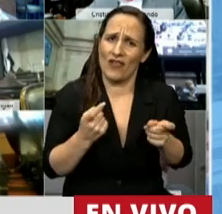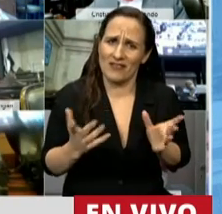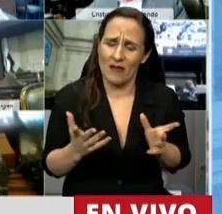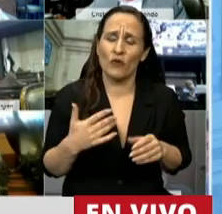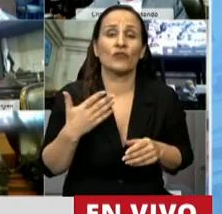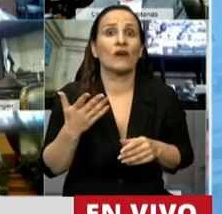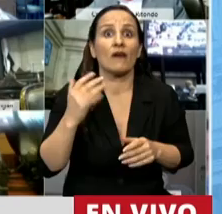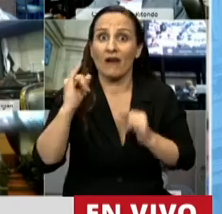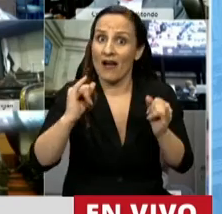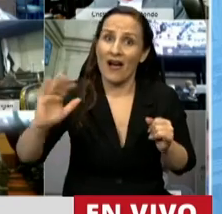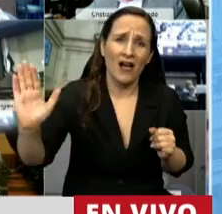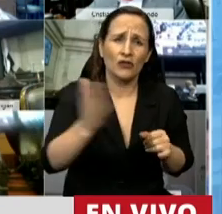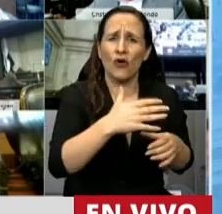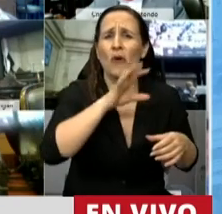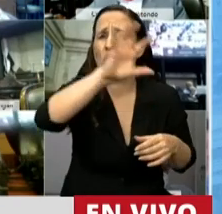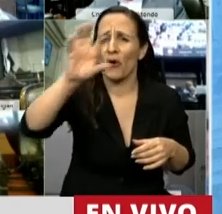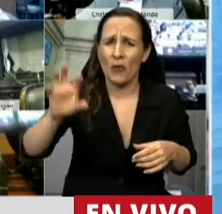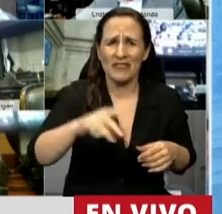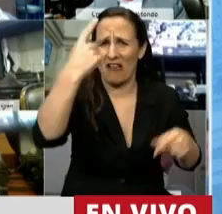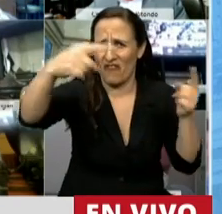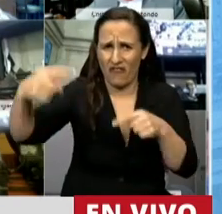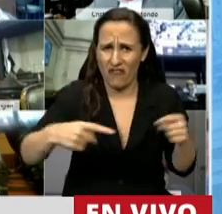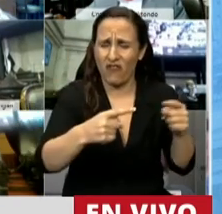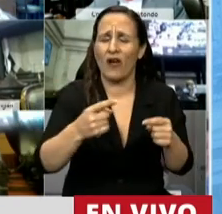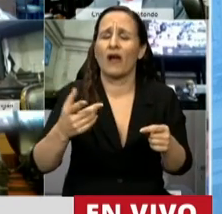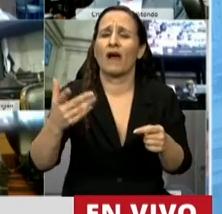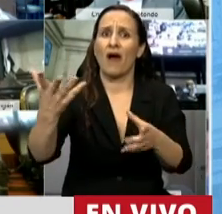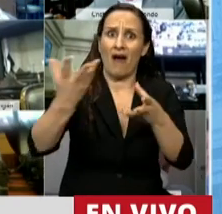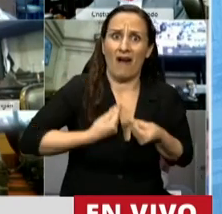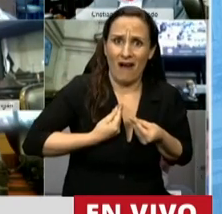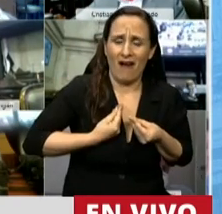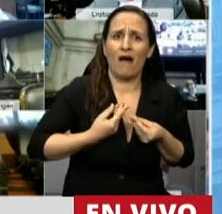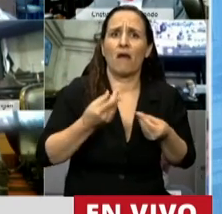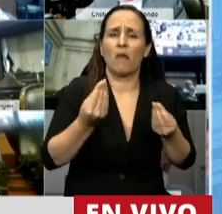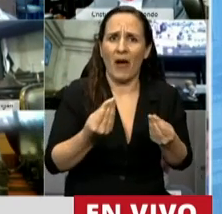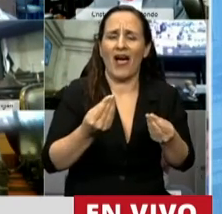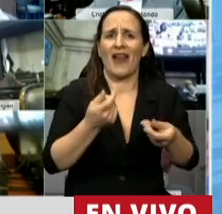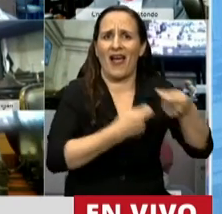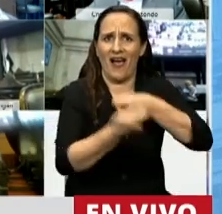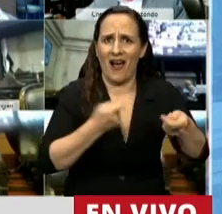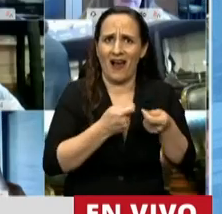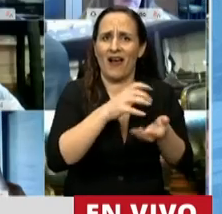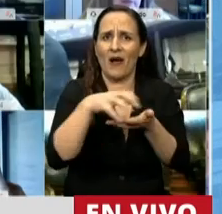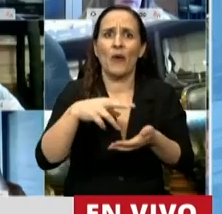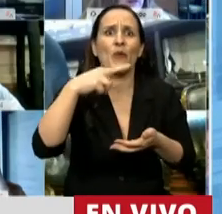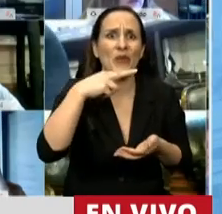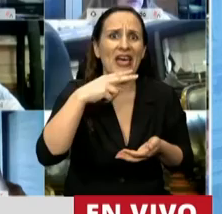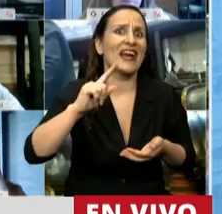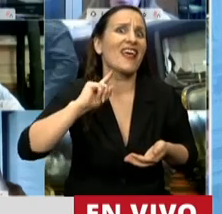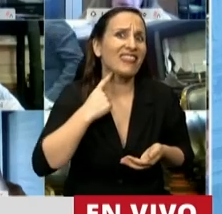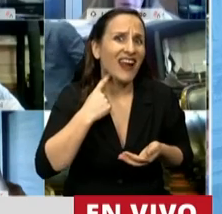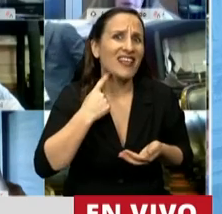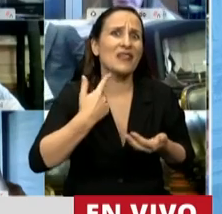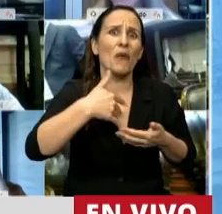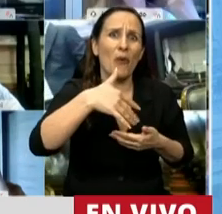a todos desde las diferentes provincias a acompañar a los comercios que el día viernes 13 están